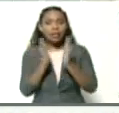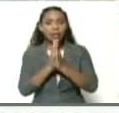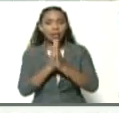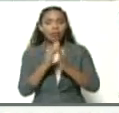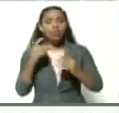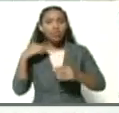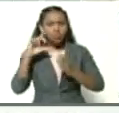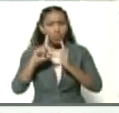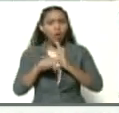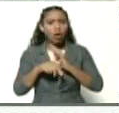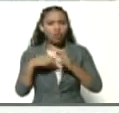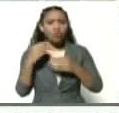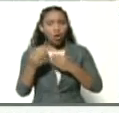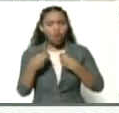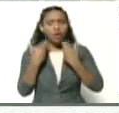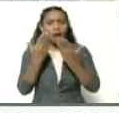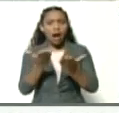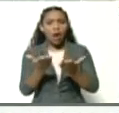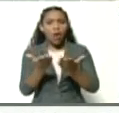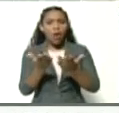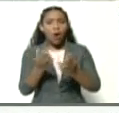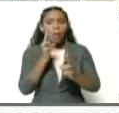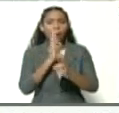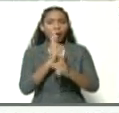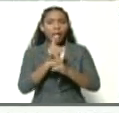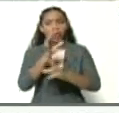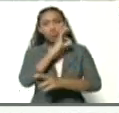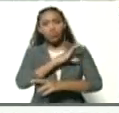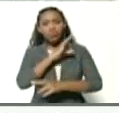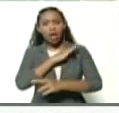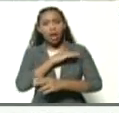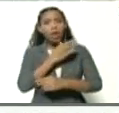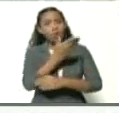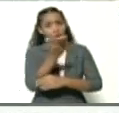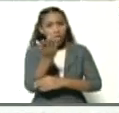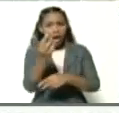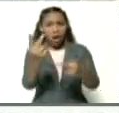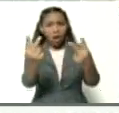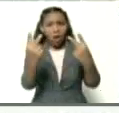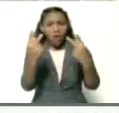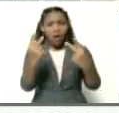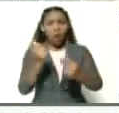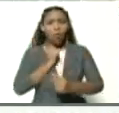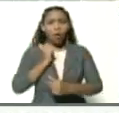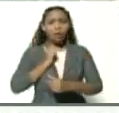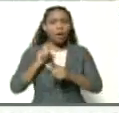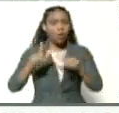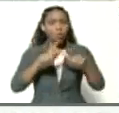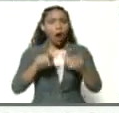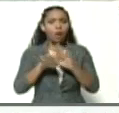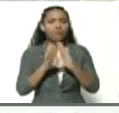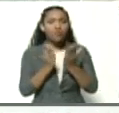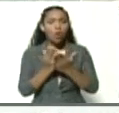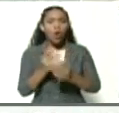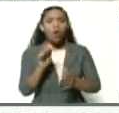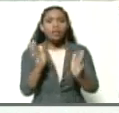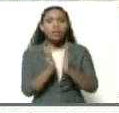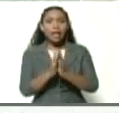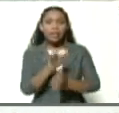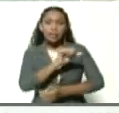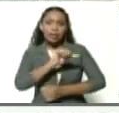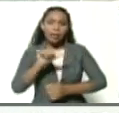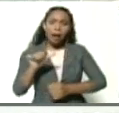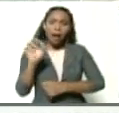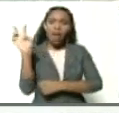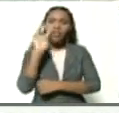regalo por las redes sociales para que circule y ustedes lo vean en cualquier lugar del mundo. Semana Santa en